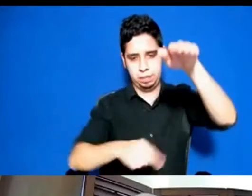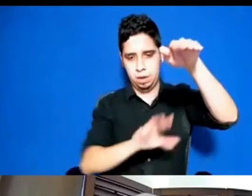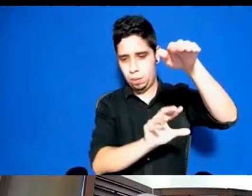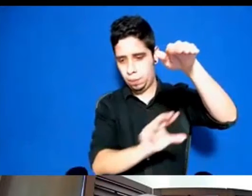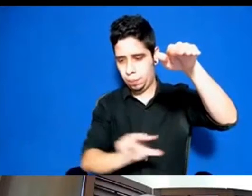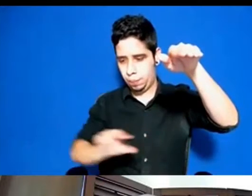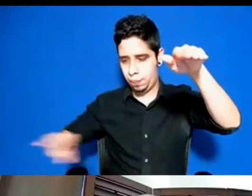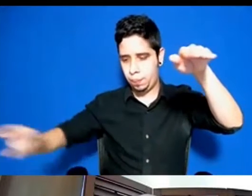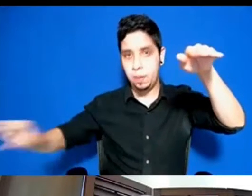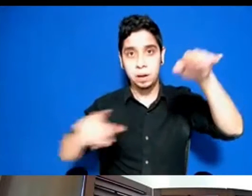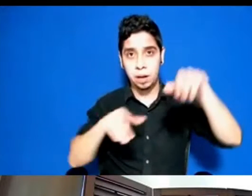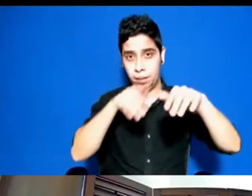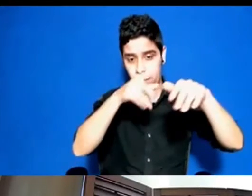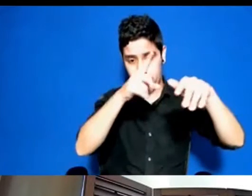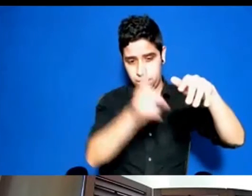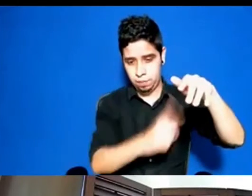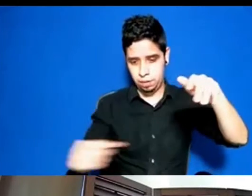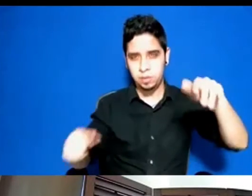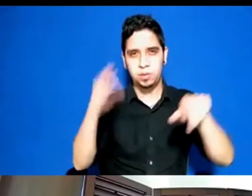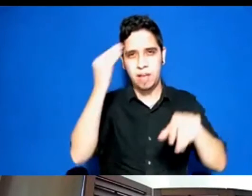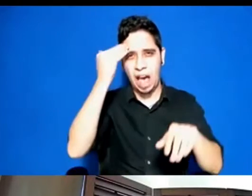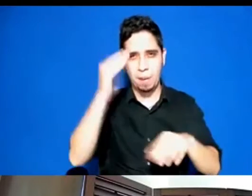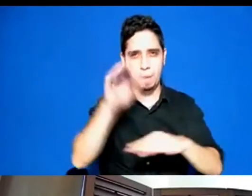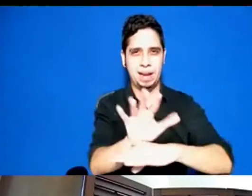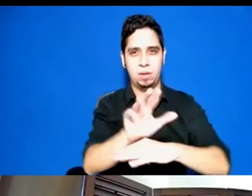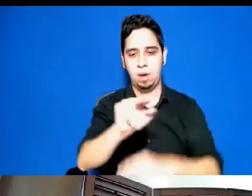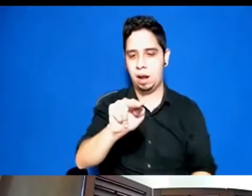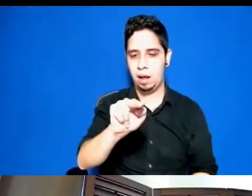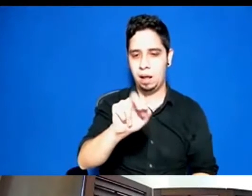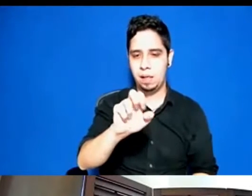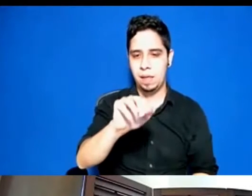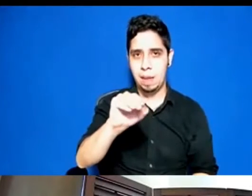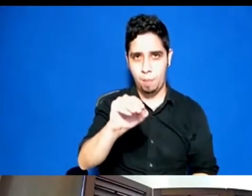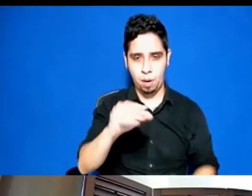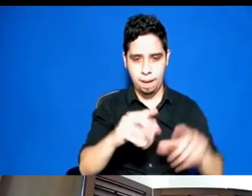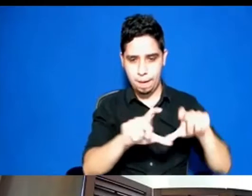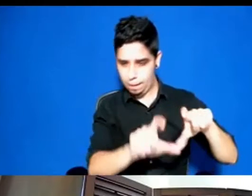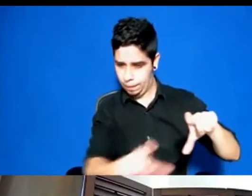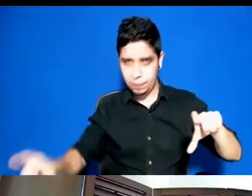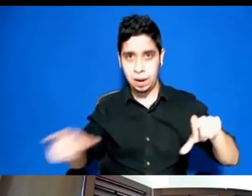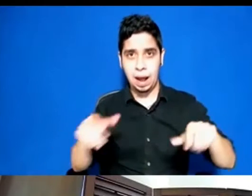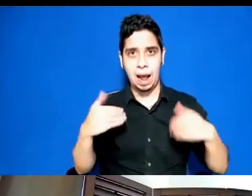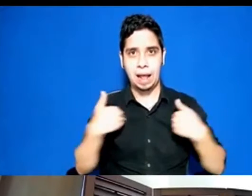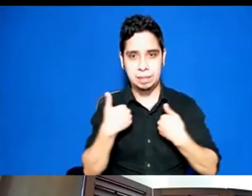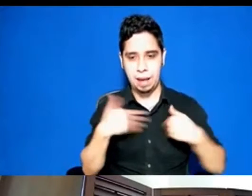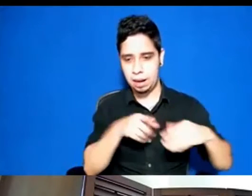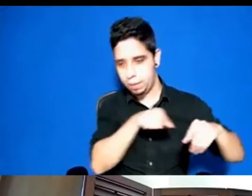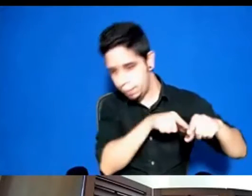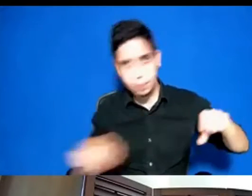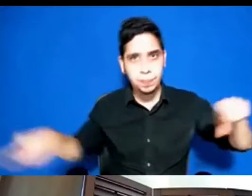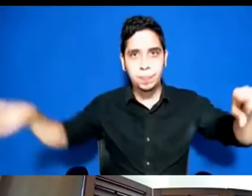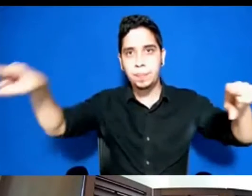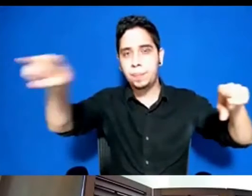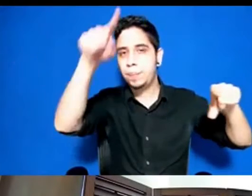Norte, y pasa ahí como unos 9, 10 añitos, hasta que se pone grande, gorda, fuerte, de 7 pies, de